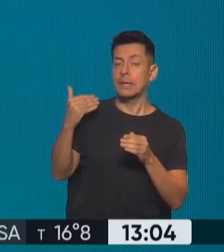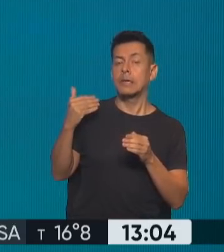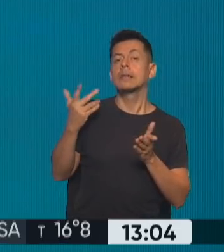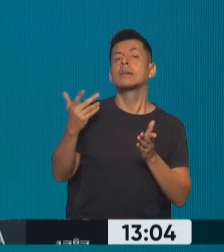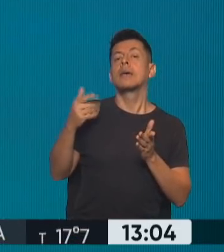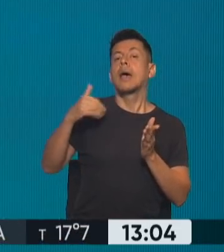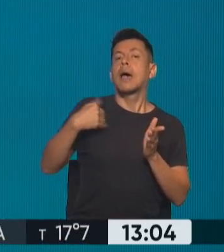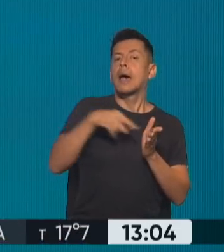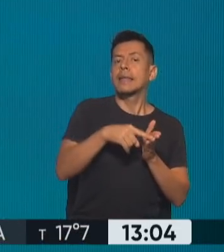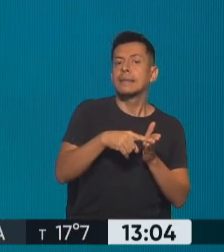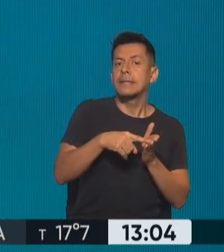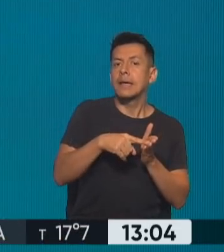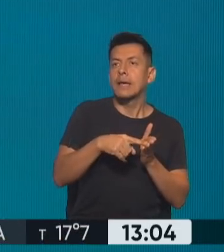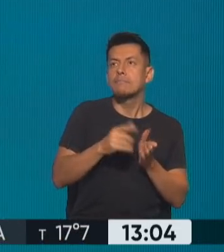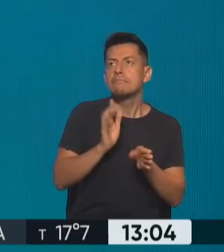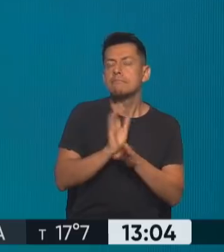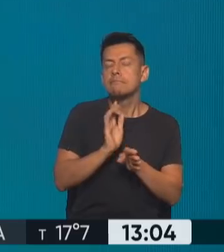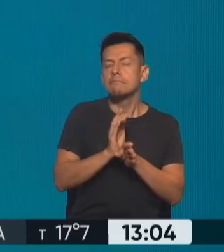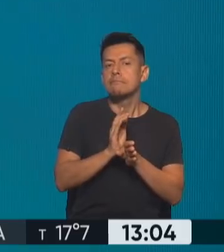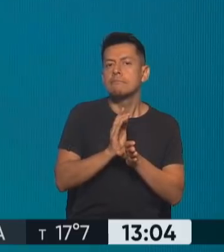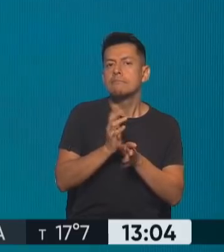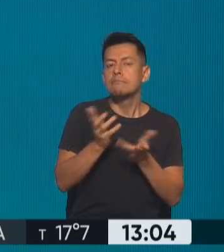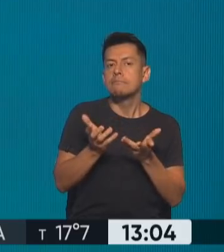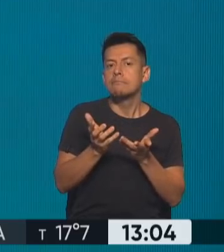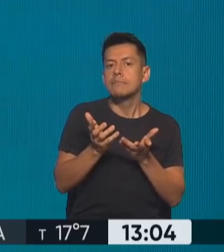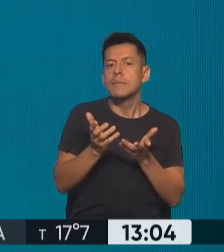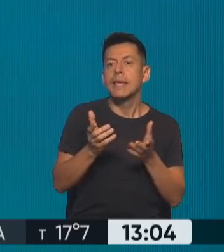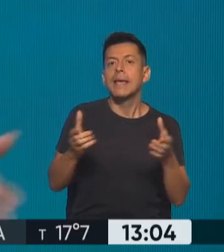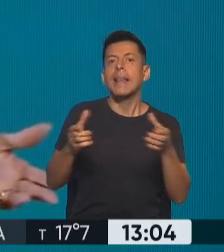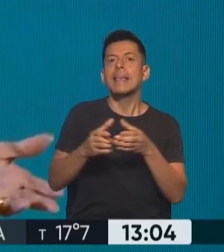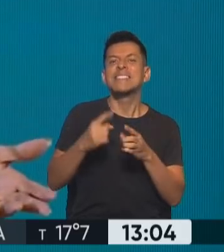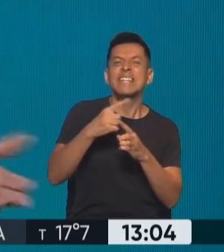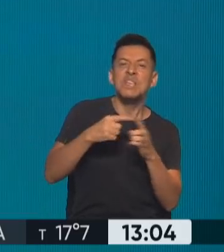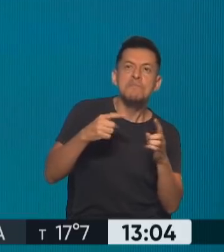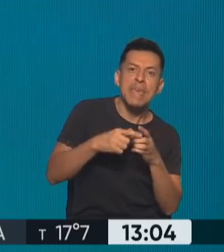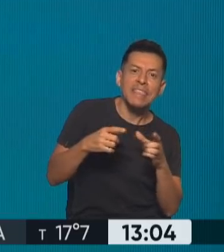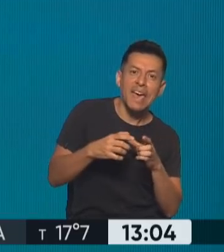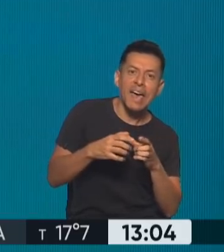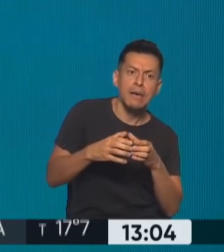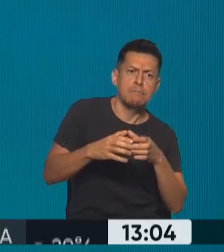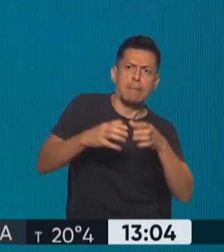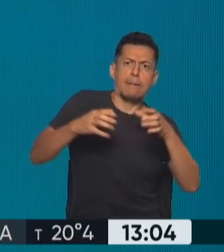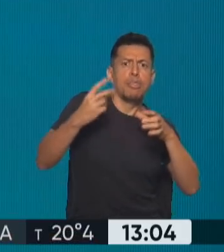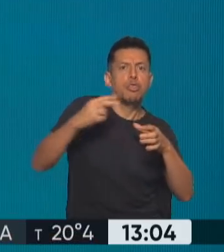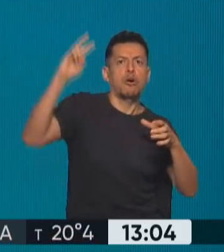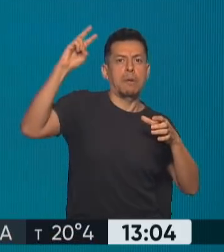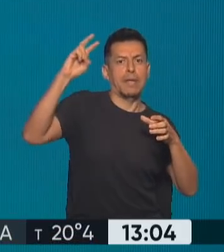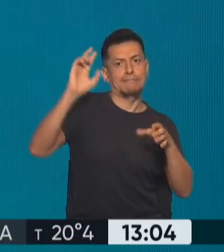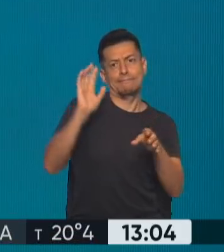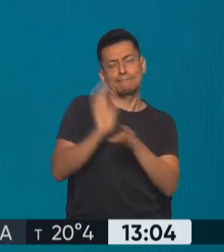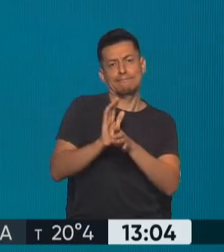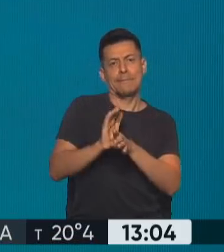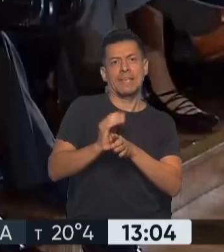la Argentina había duplicado la clase media, mayor símbolo de movilidad social.